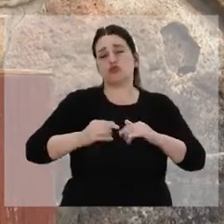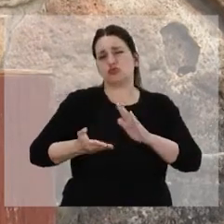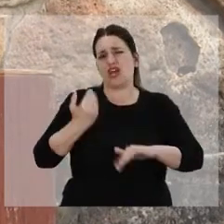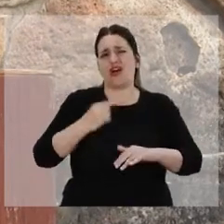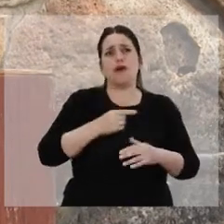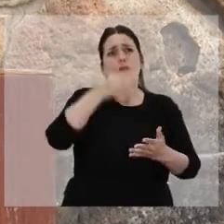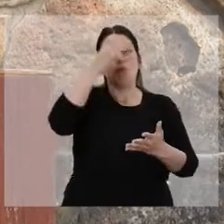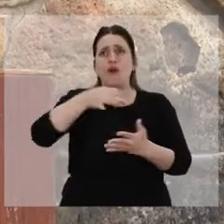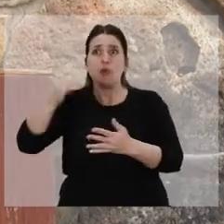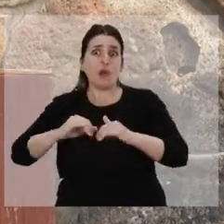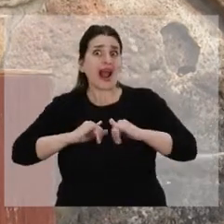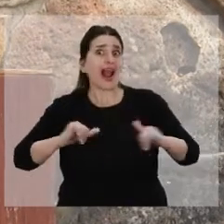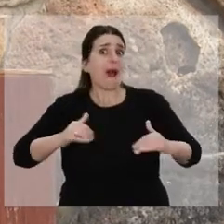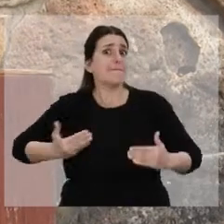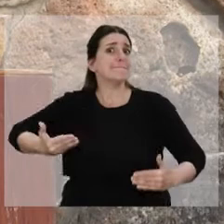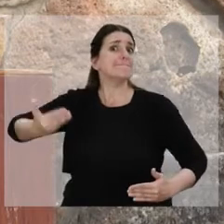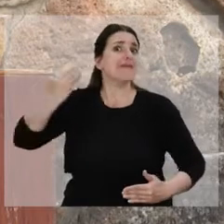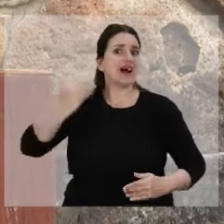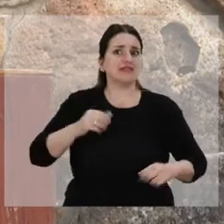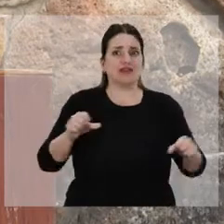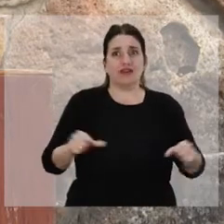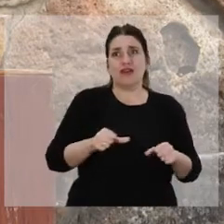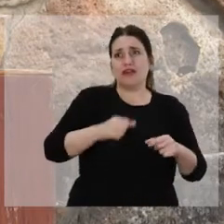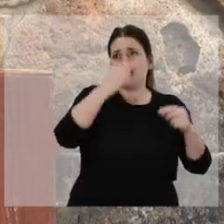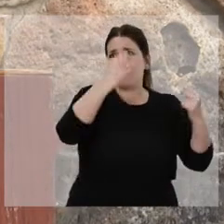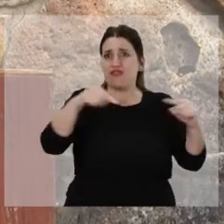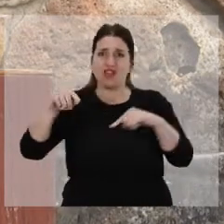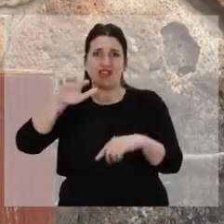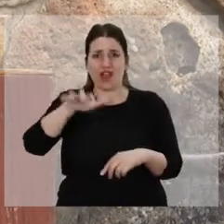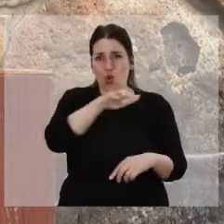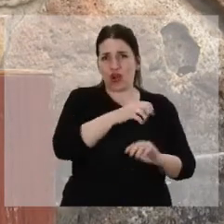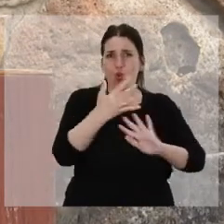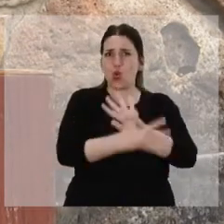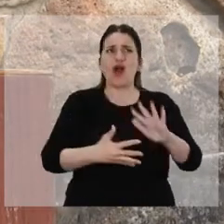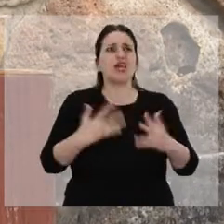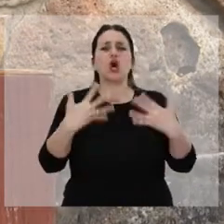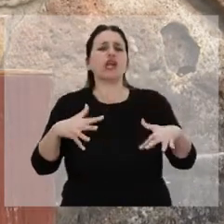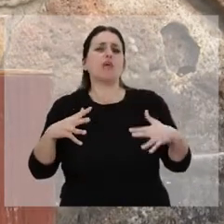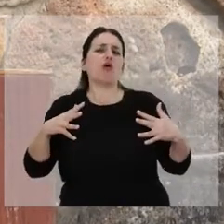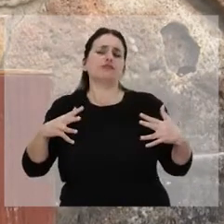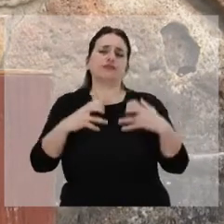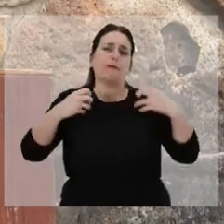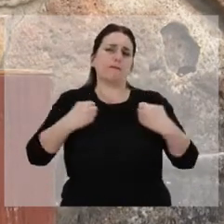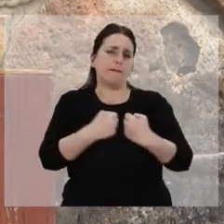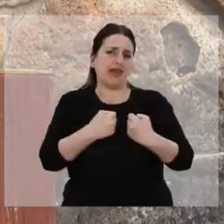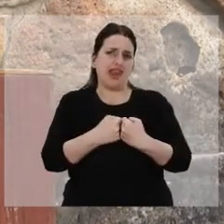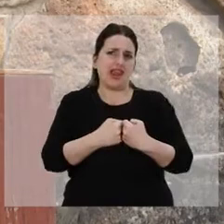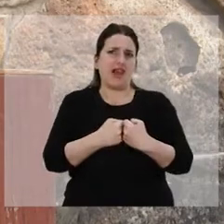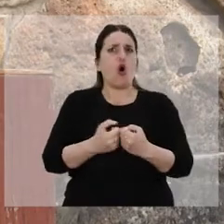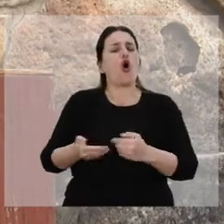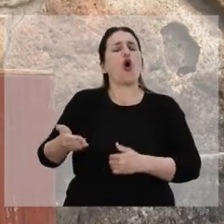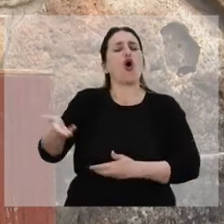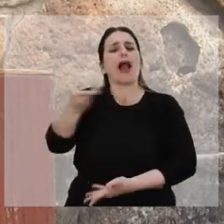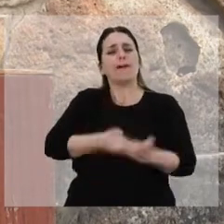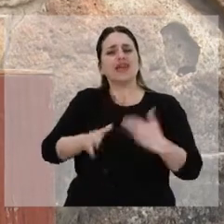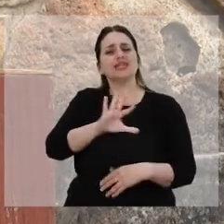desde Mataperro Chico hasta el centro de Salto, que si nos tocaba llegar al gobierno no era para dividir a la sociedad, no era para cambiar una mitad